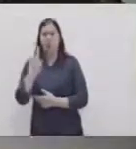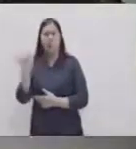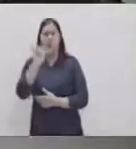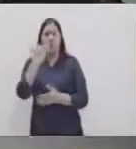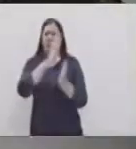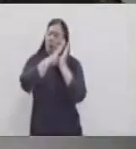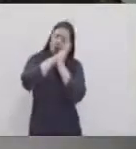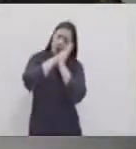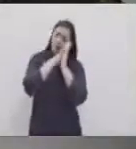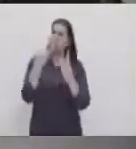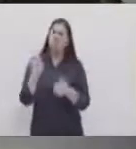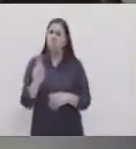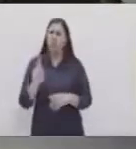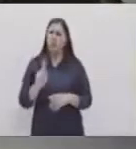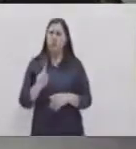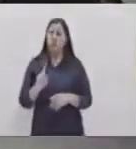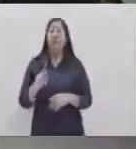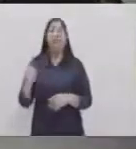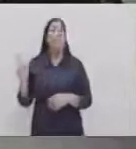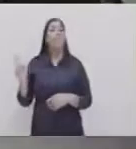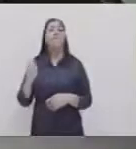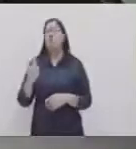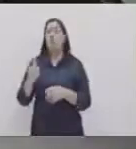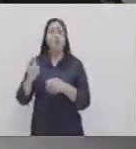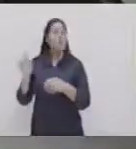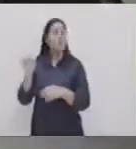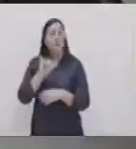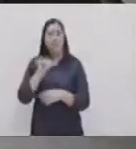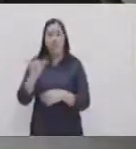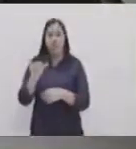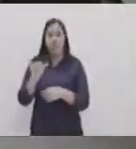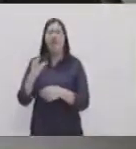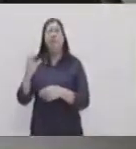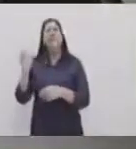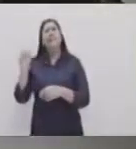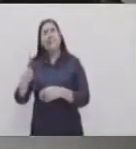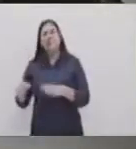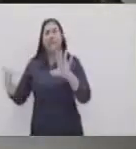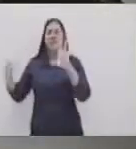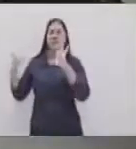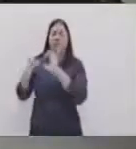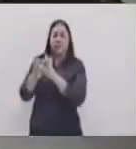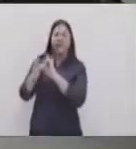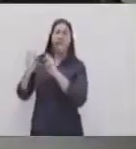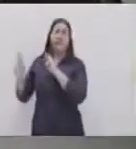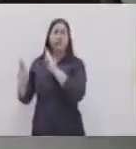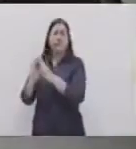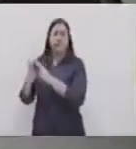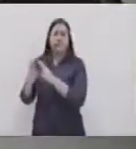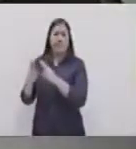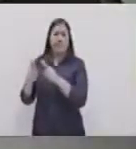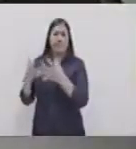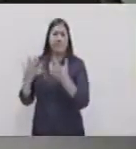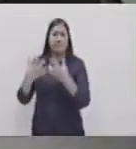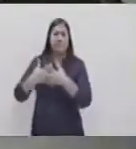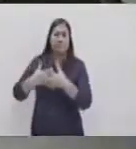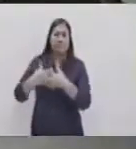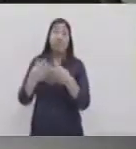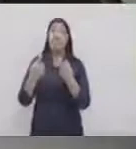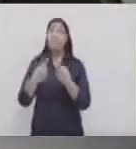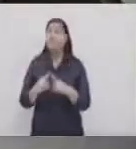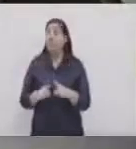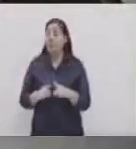No, va relacionado, porque ambas cosas se complementan. Si uno no